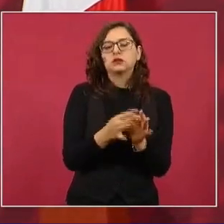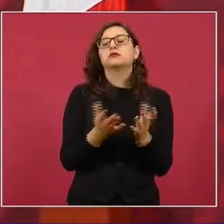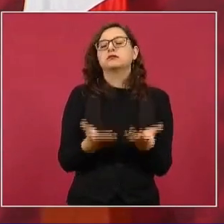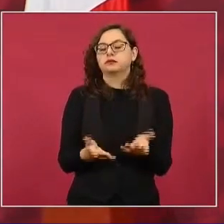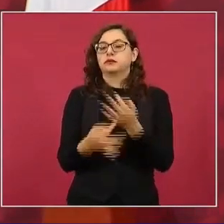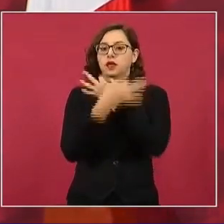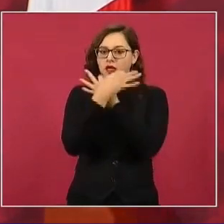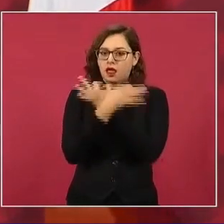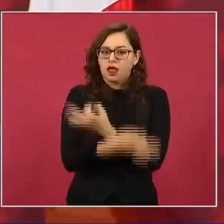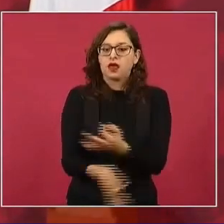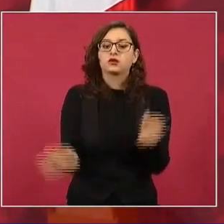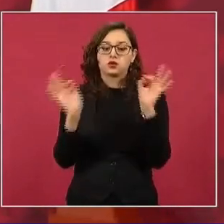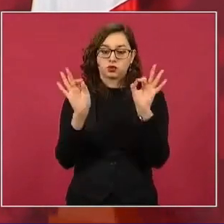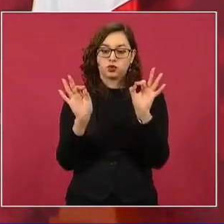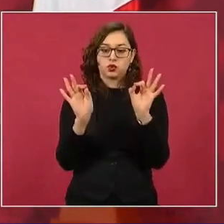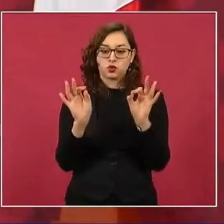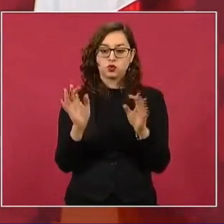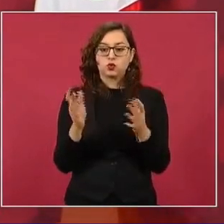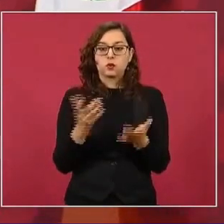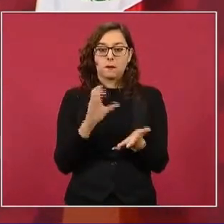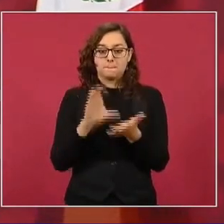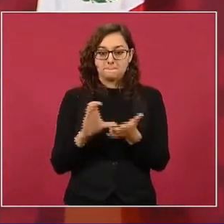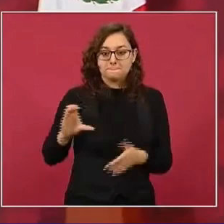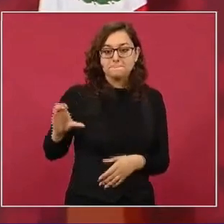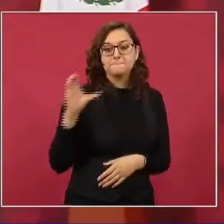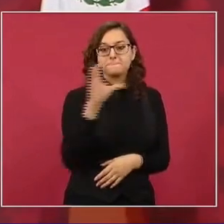cuándo se lleve a cabo el pago.